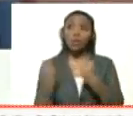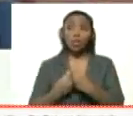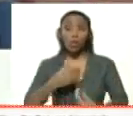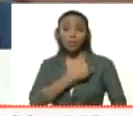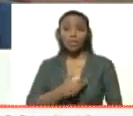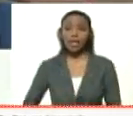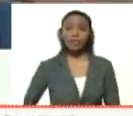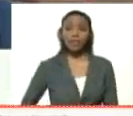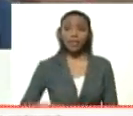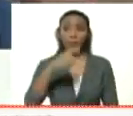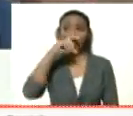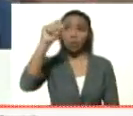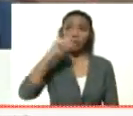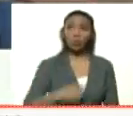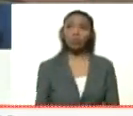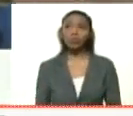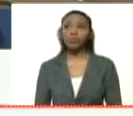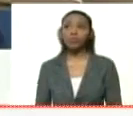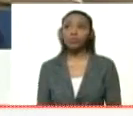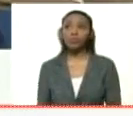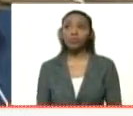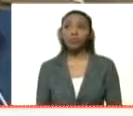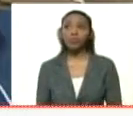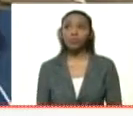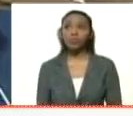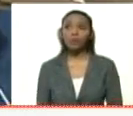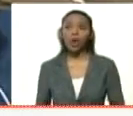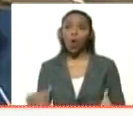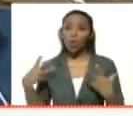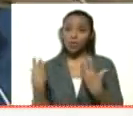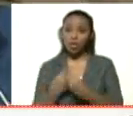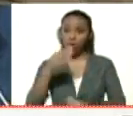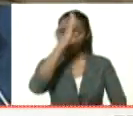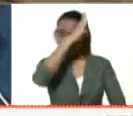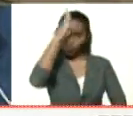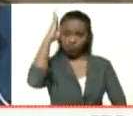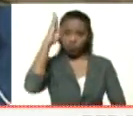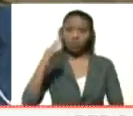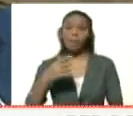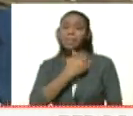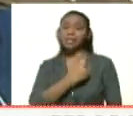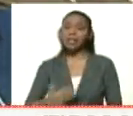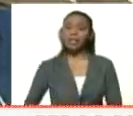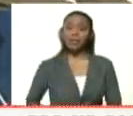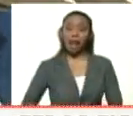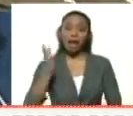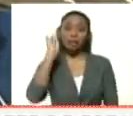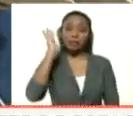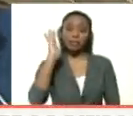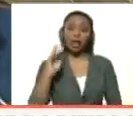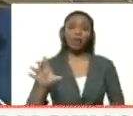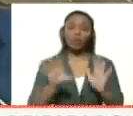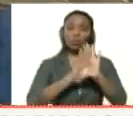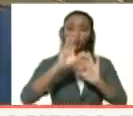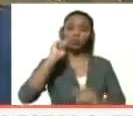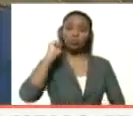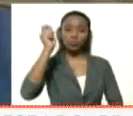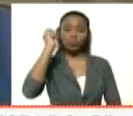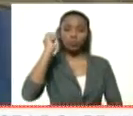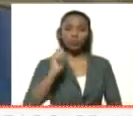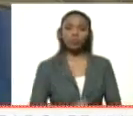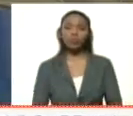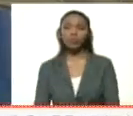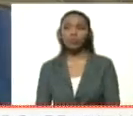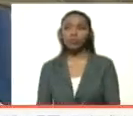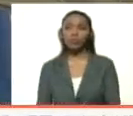presidente de la República, Nicolás Maduro Moros, del compañero Diosdado Cabello, presidente de la soberanísima y plenipotenciaria